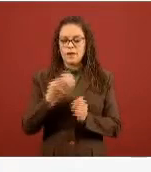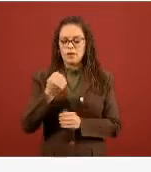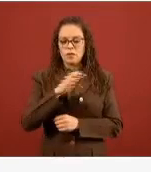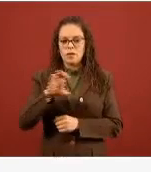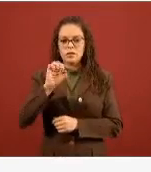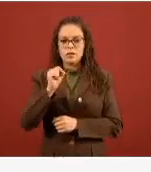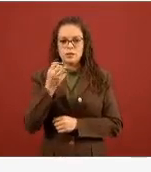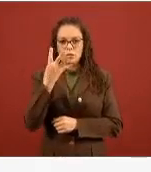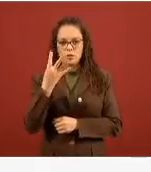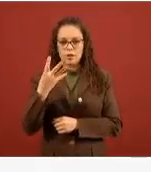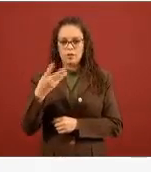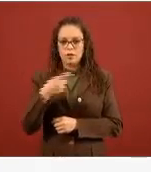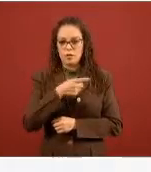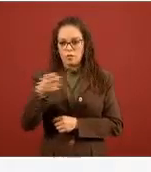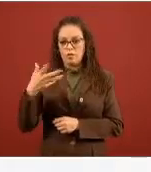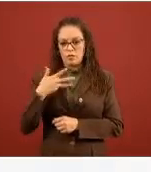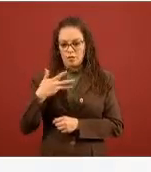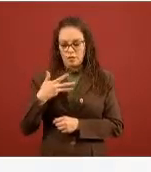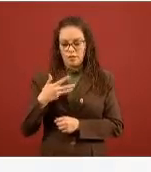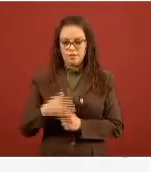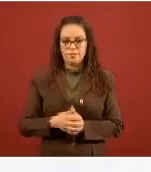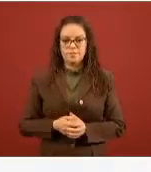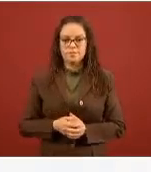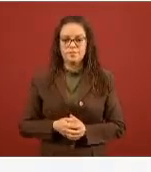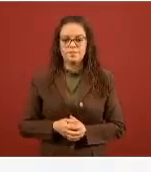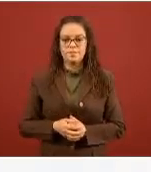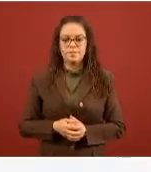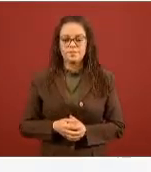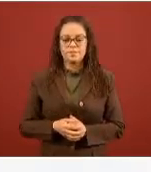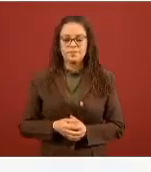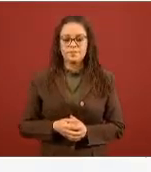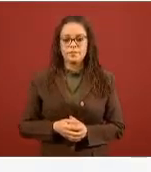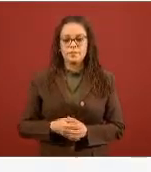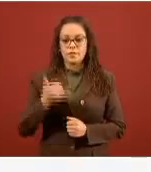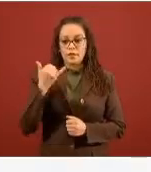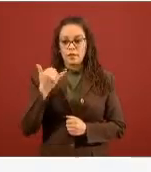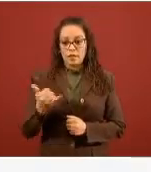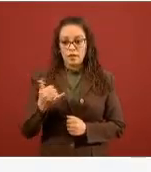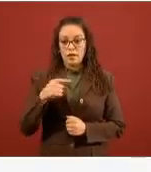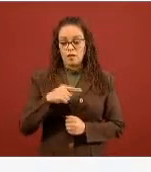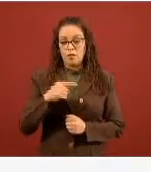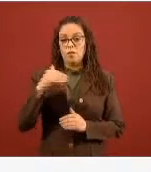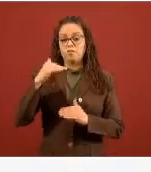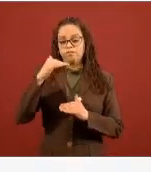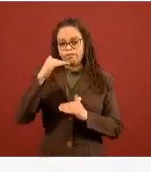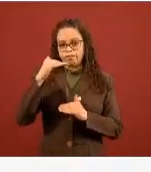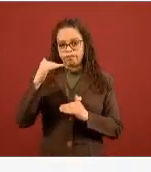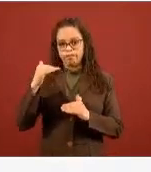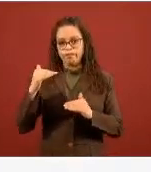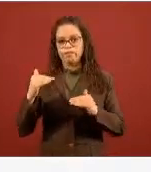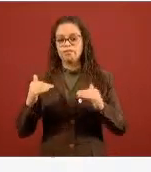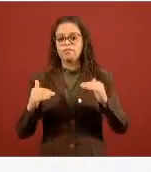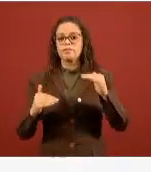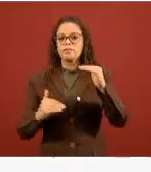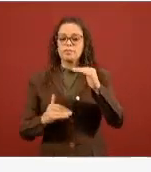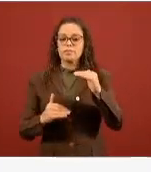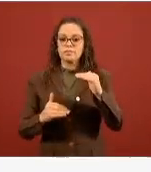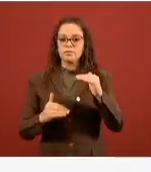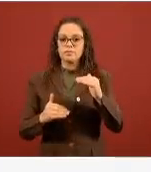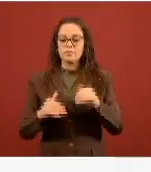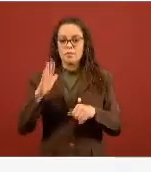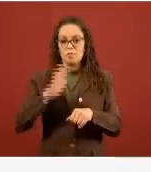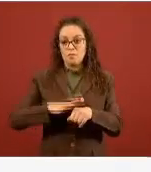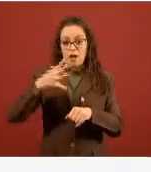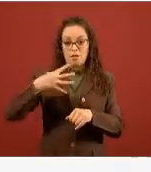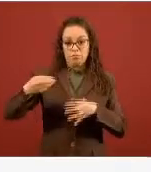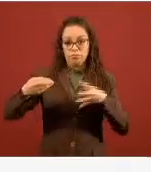1964 casos, y vemos también cómo tiene una tendencia ascendente en función lógicamente a que va incrementándose la